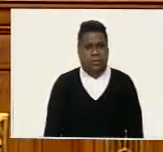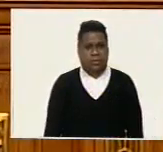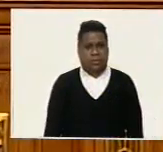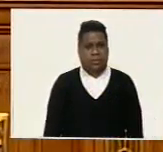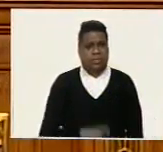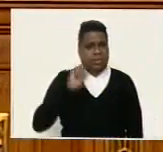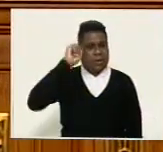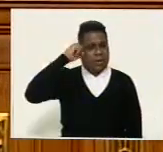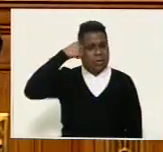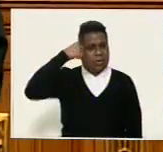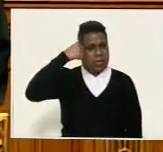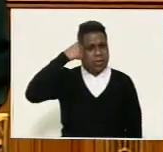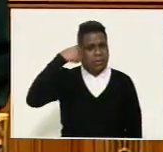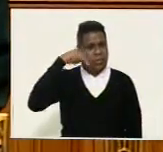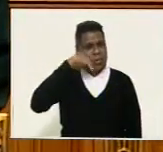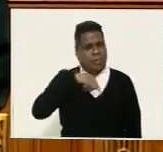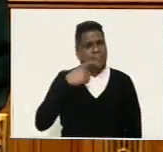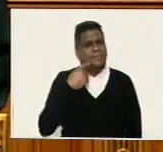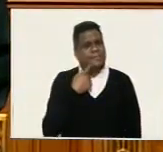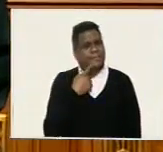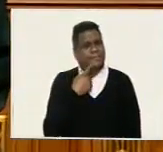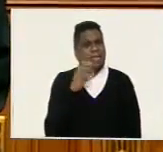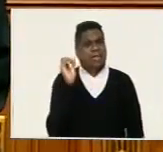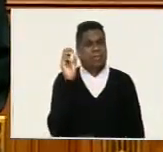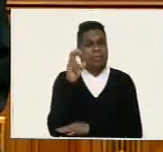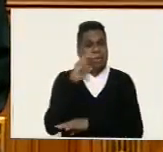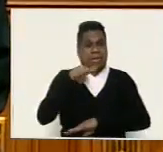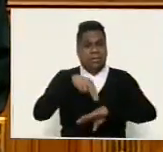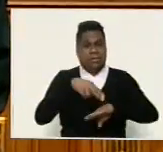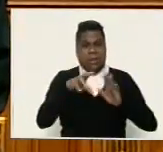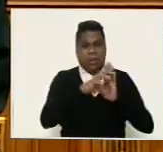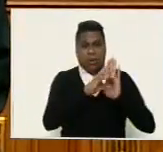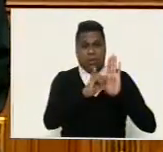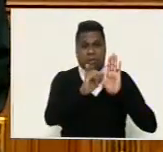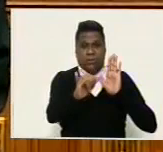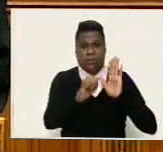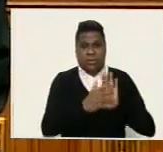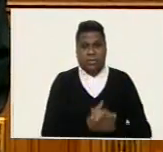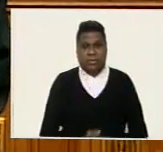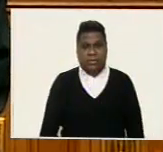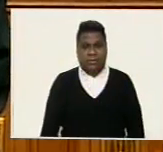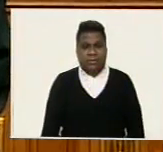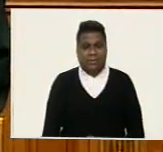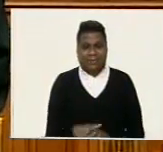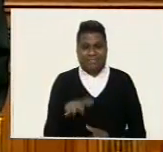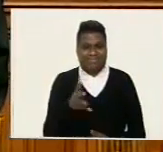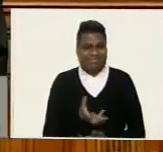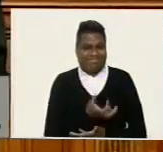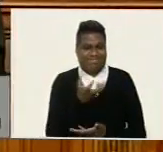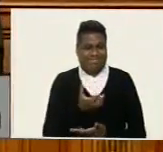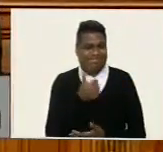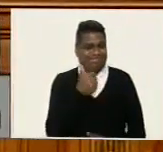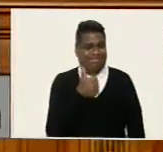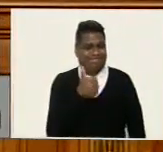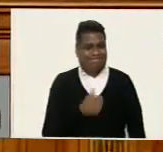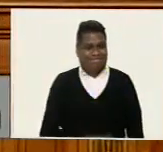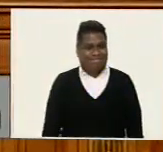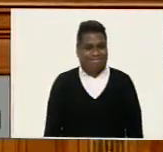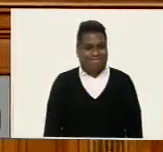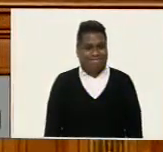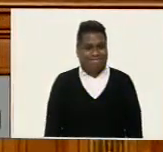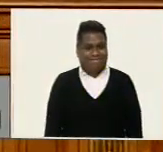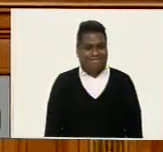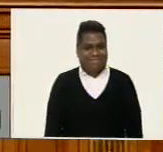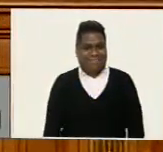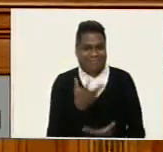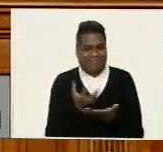rememorando a Pío Tamayo, esta Asamblea Nacional Constituyente se prendió la chispa que va a incendiar la